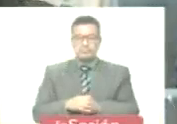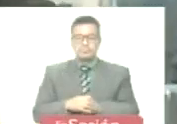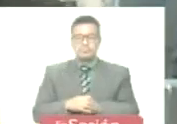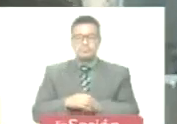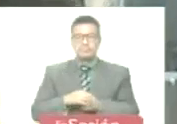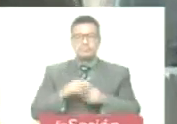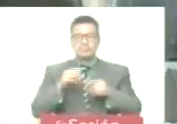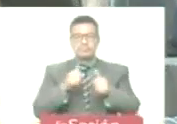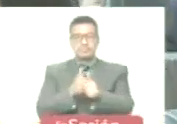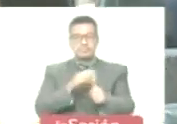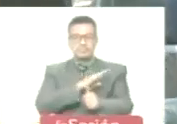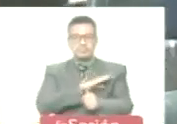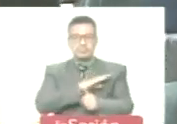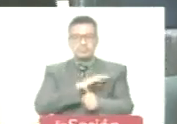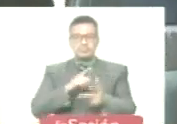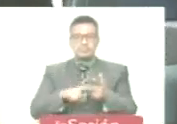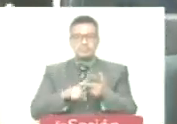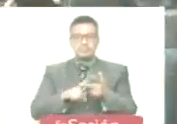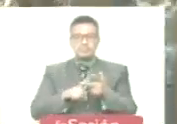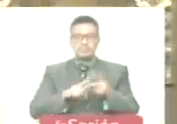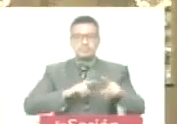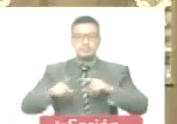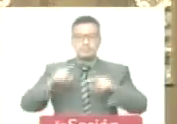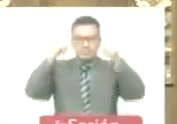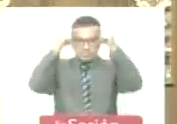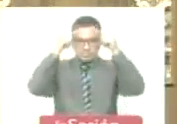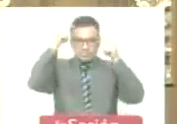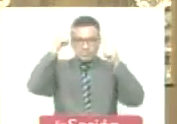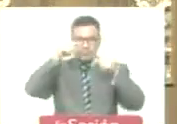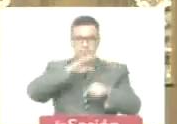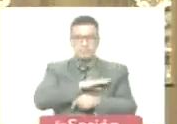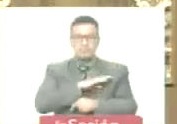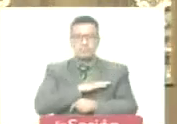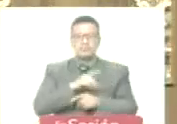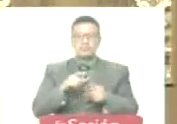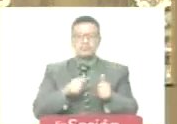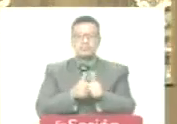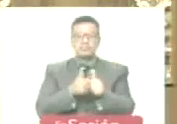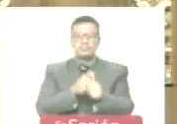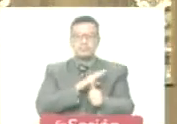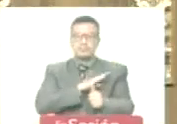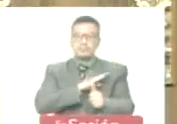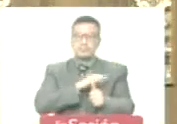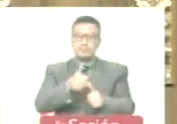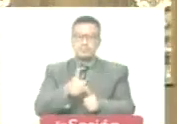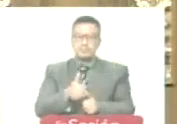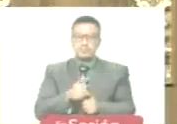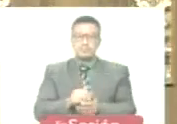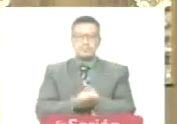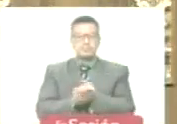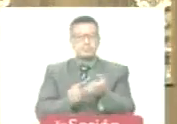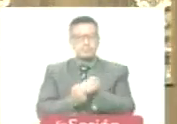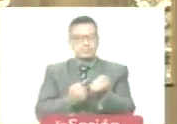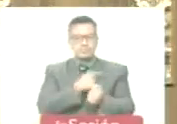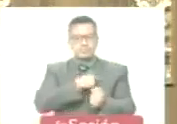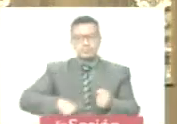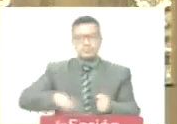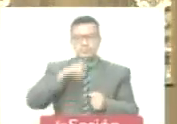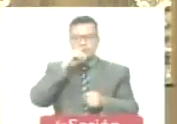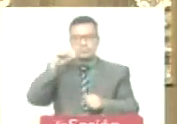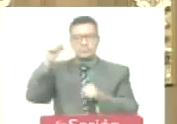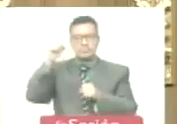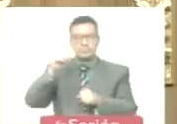edecán personal del comandante Hugo Chávez Frías, edecán personal del presidente Nicolás